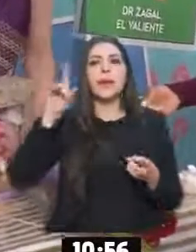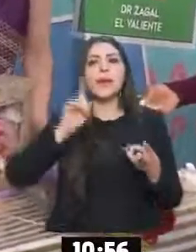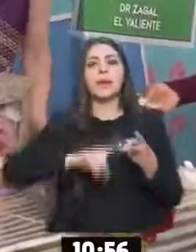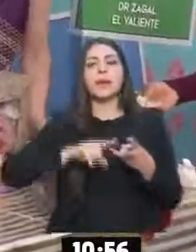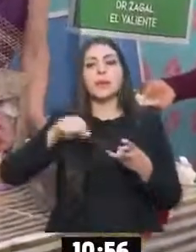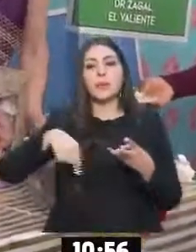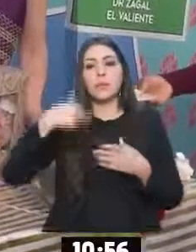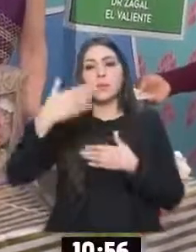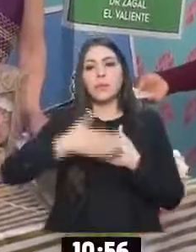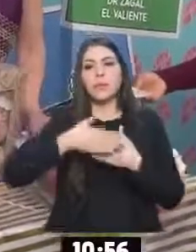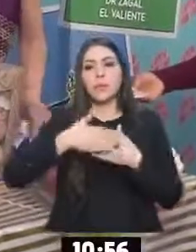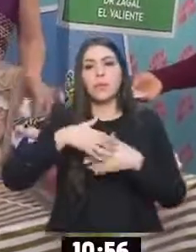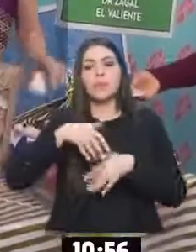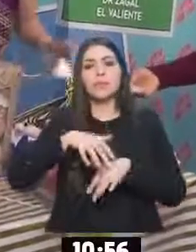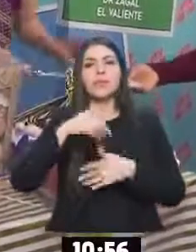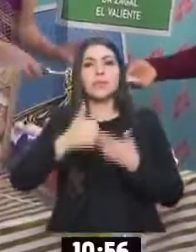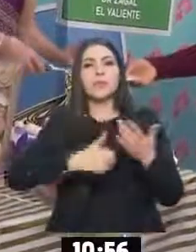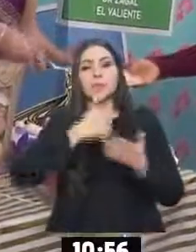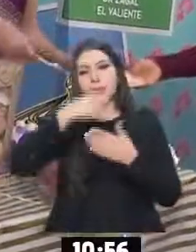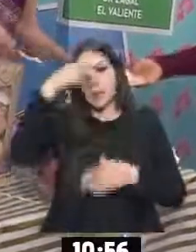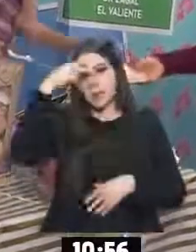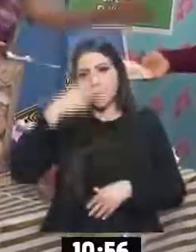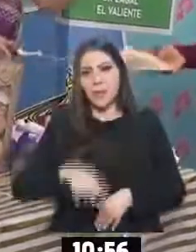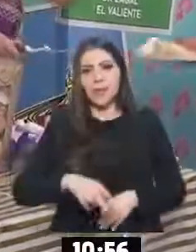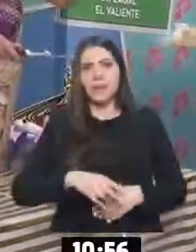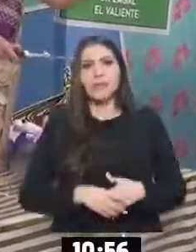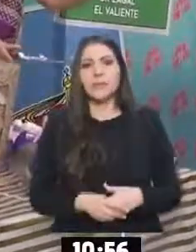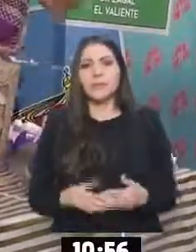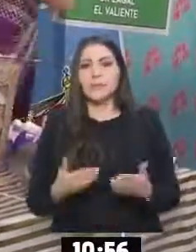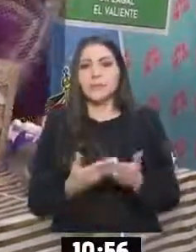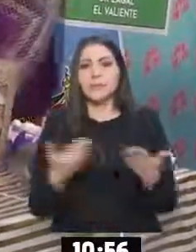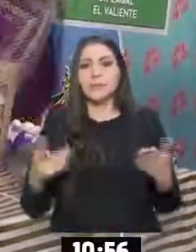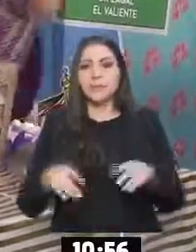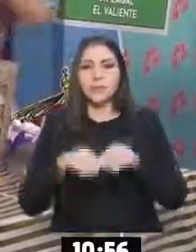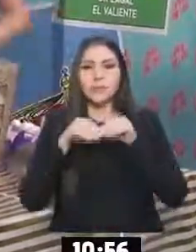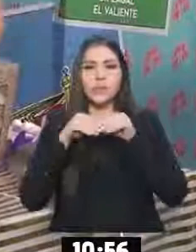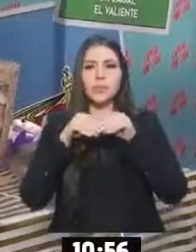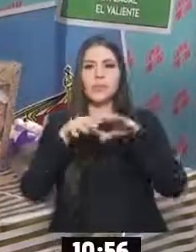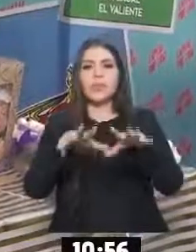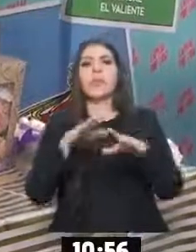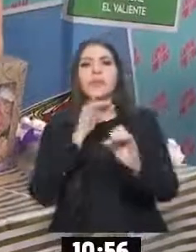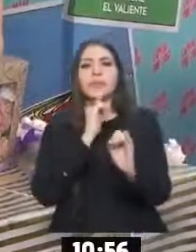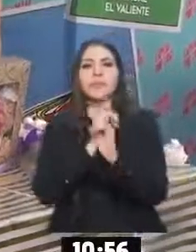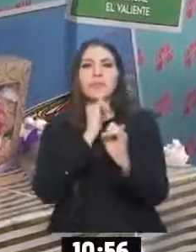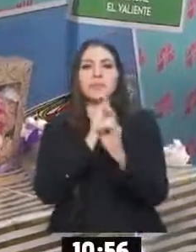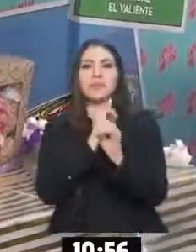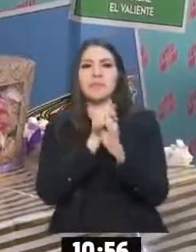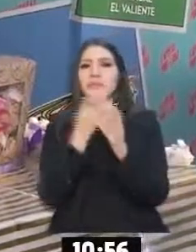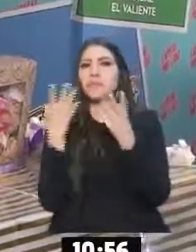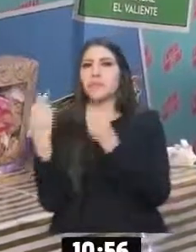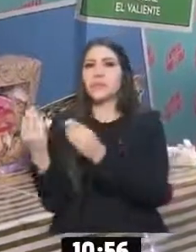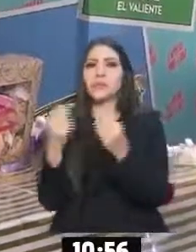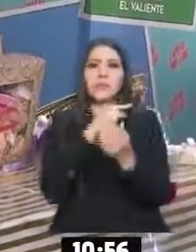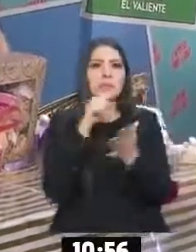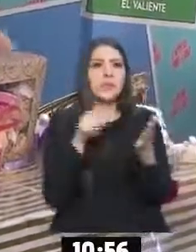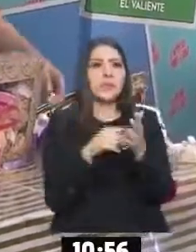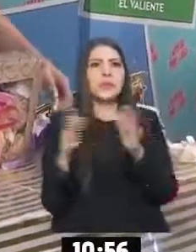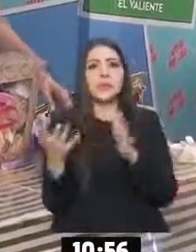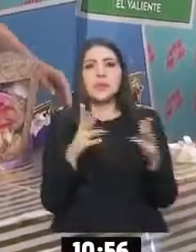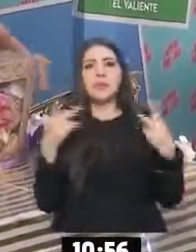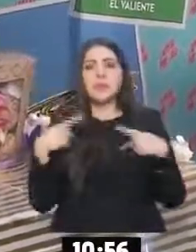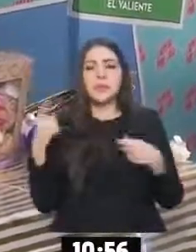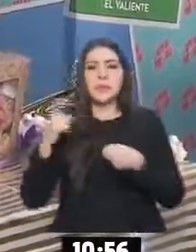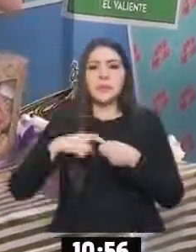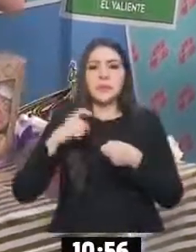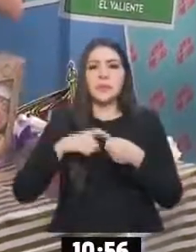México. Vamos para todos lados, que obviamente este Pride virtual se ve pues en muchísimos lados. Tenemos casi más de 1,000,000 de